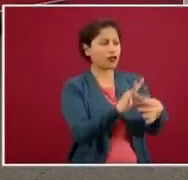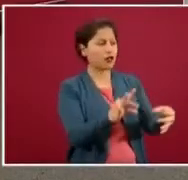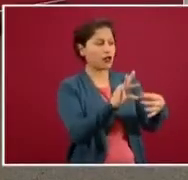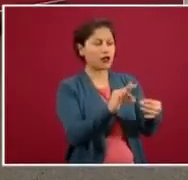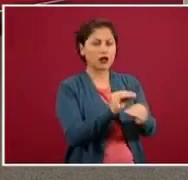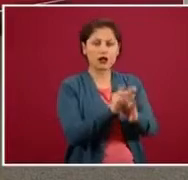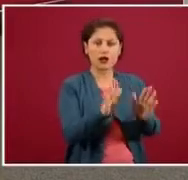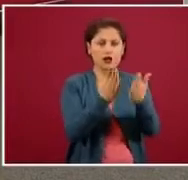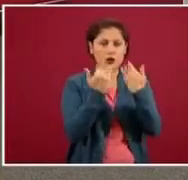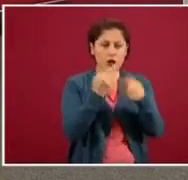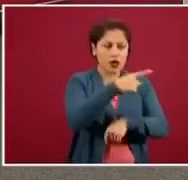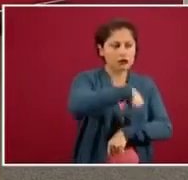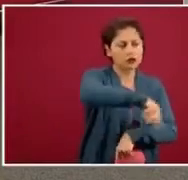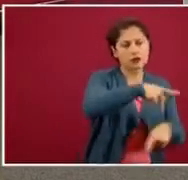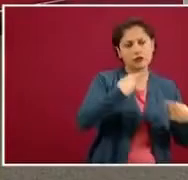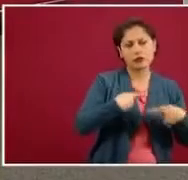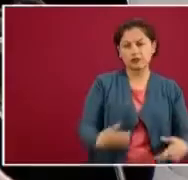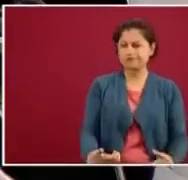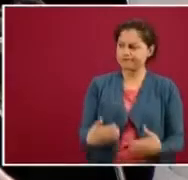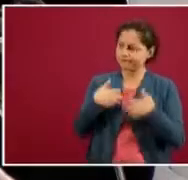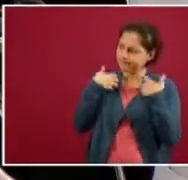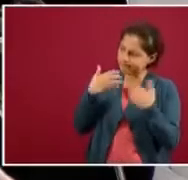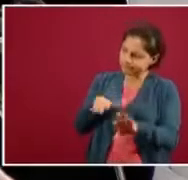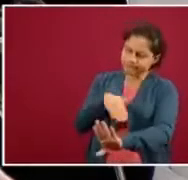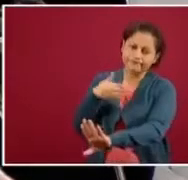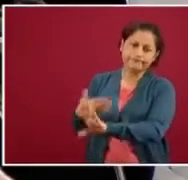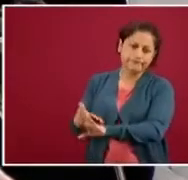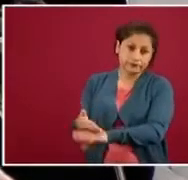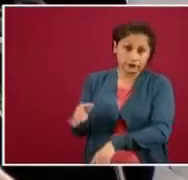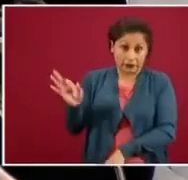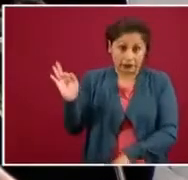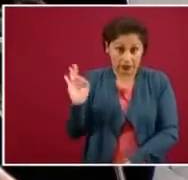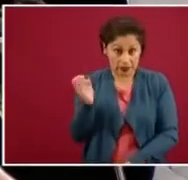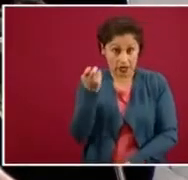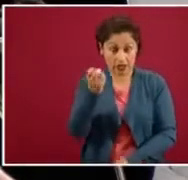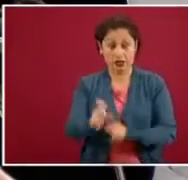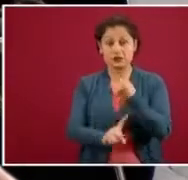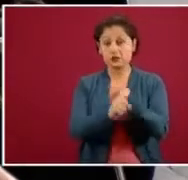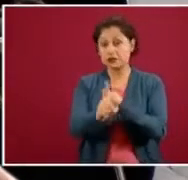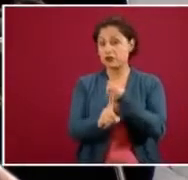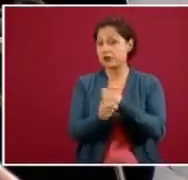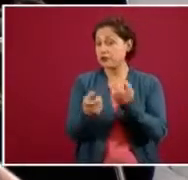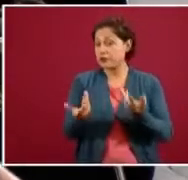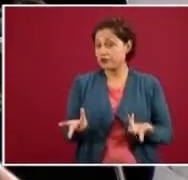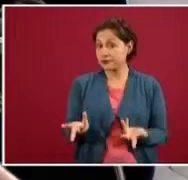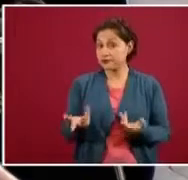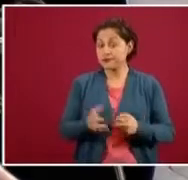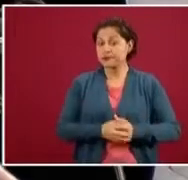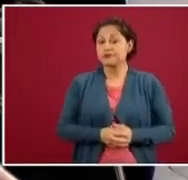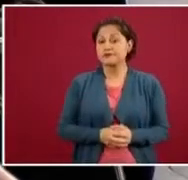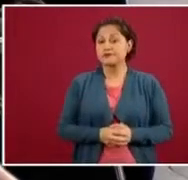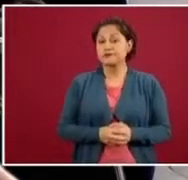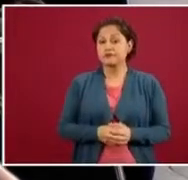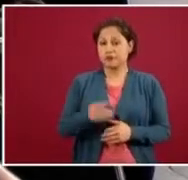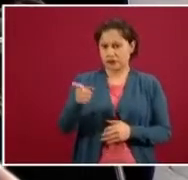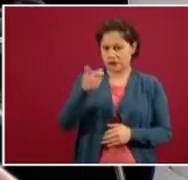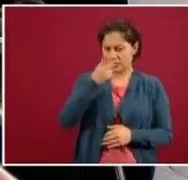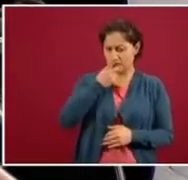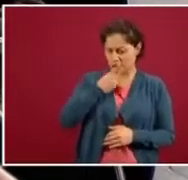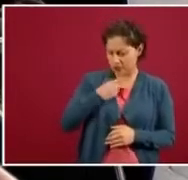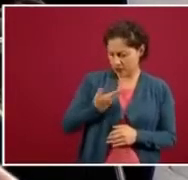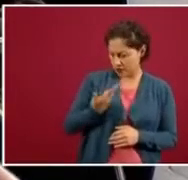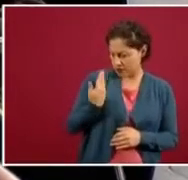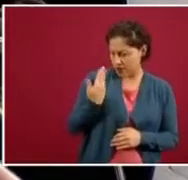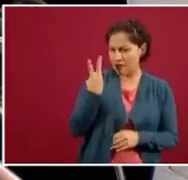se está molestando y por eso quizá venga el enojo de parte de la ciudadanía. En esta estrategia que plantearon hace